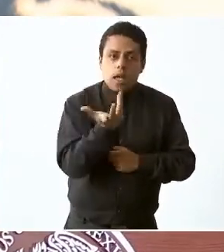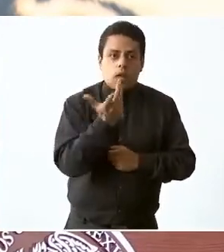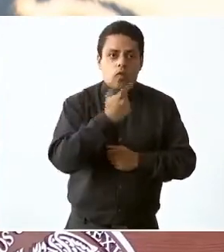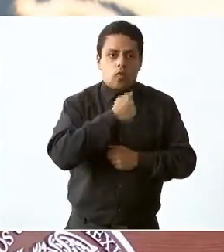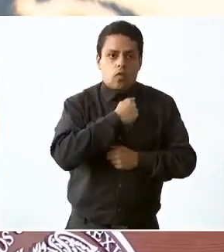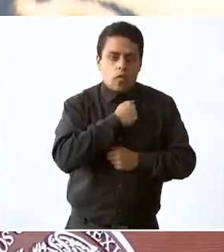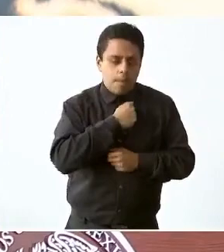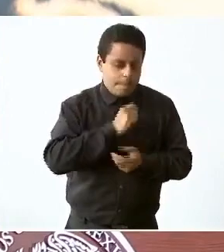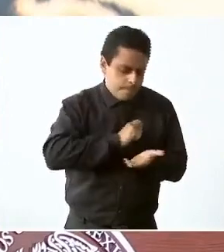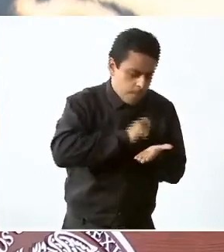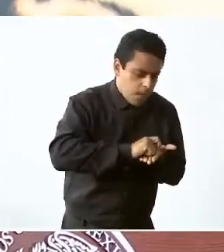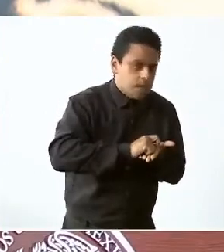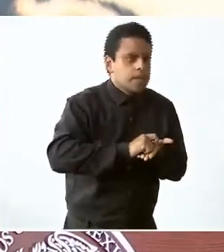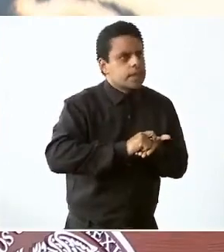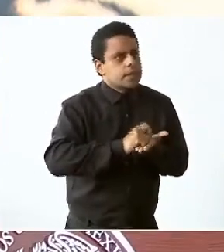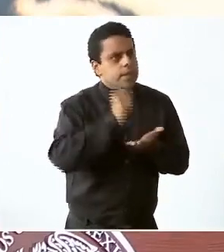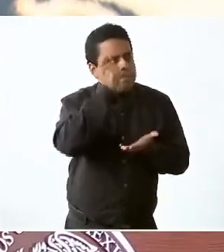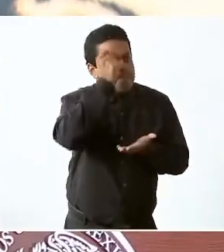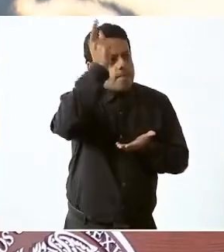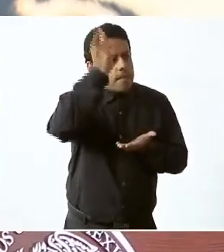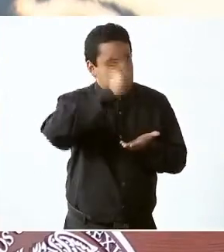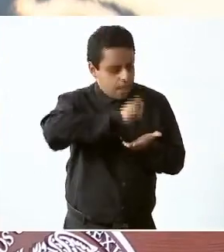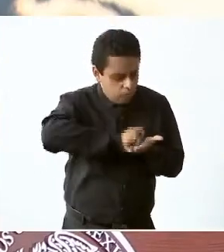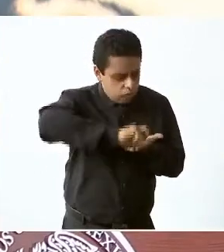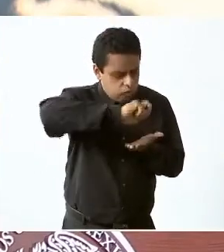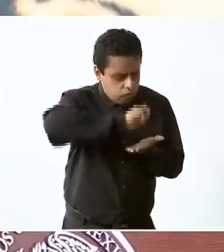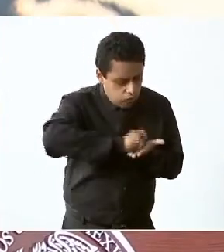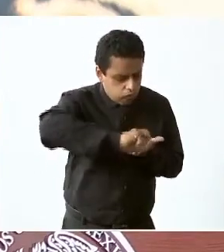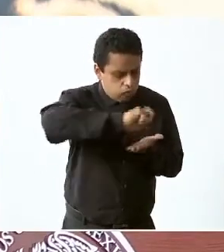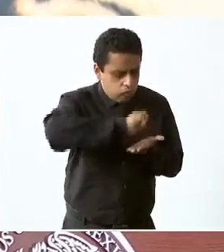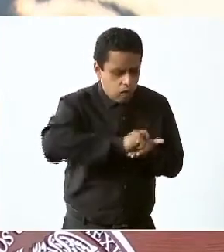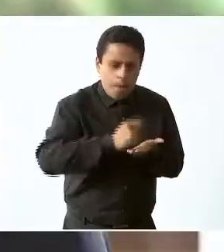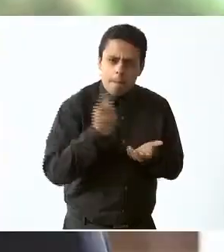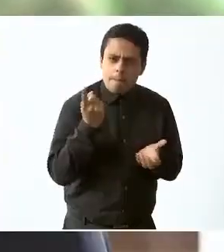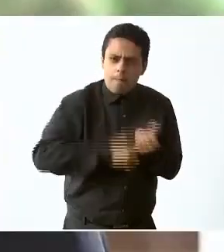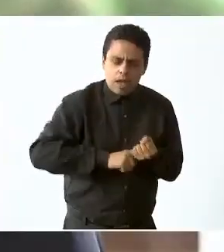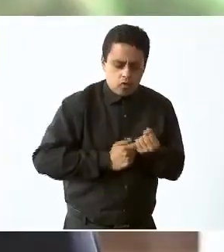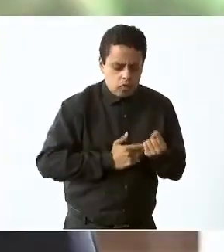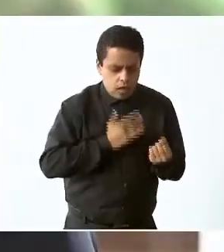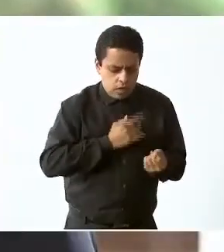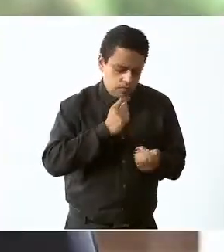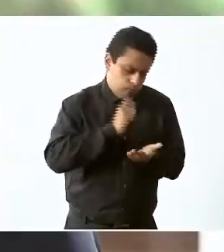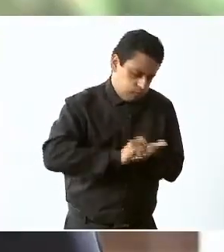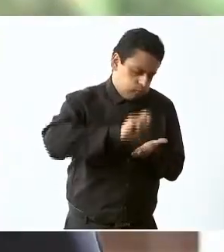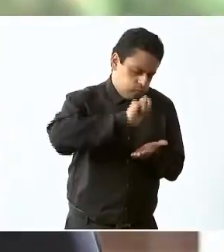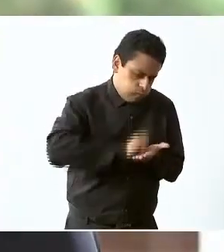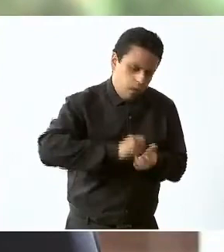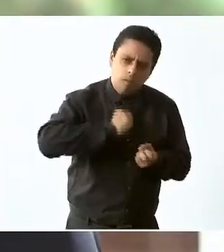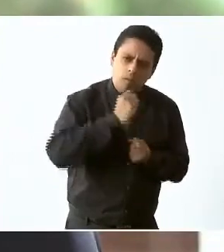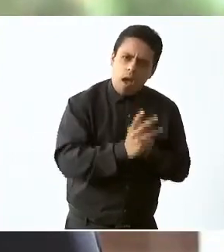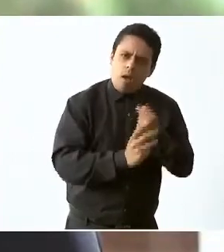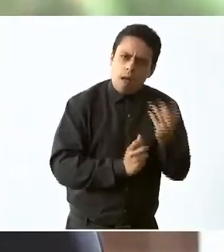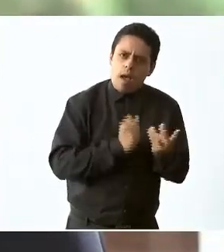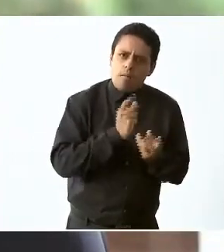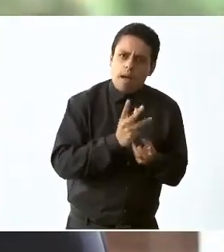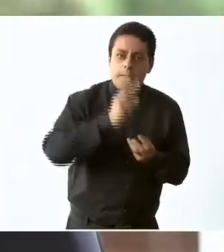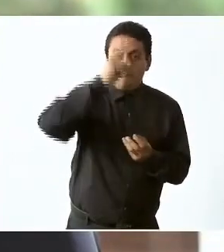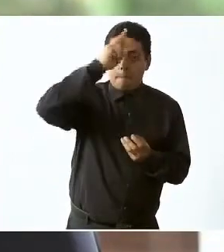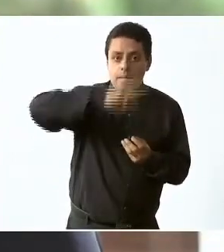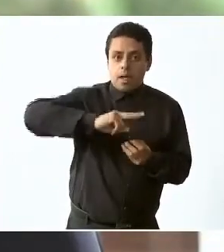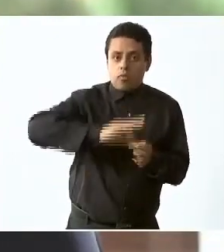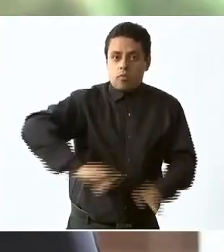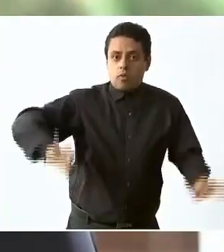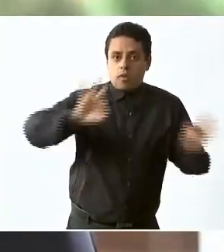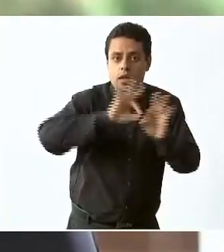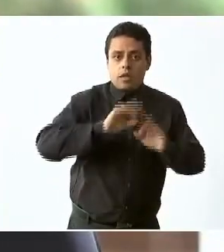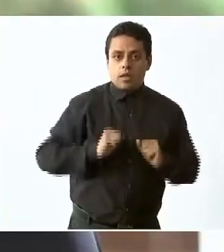cualquier sílaba que naciera de la combustión de sus huesos. Es el poeta en el que cabe todo México. Amó su